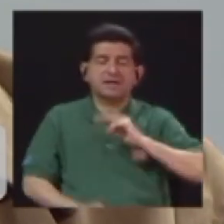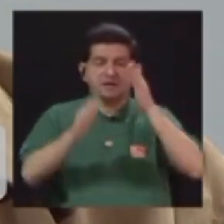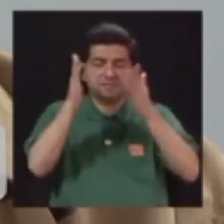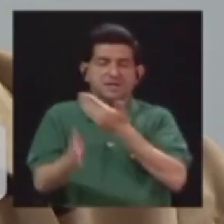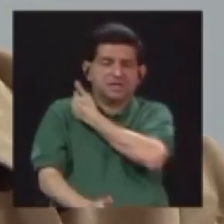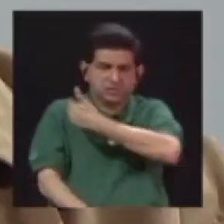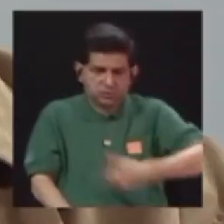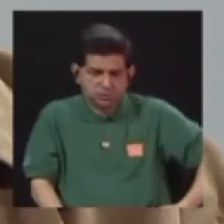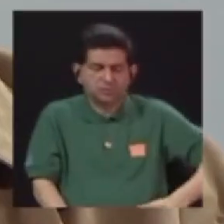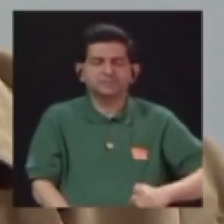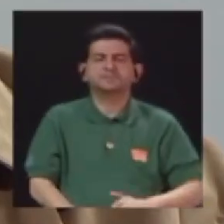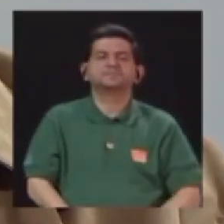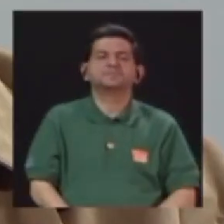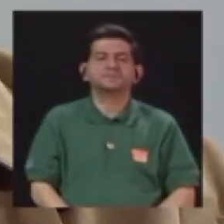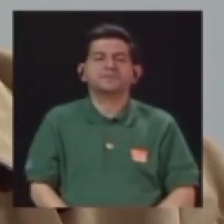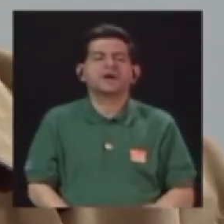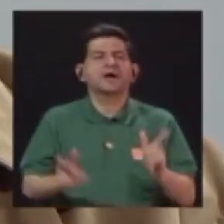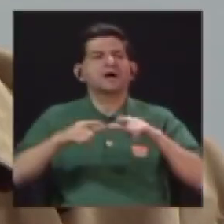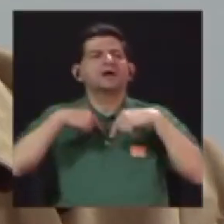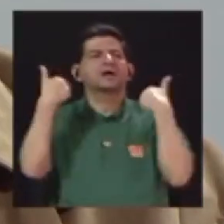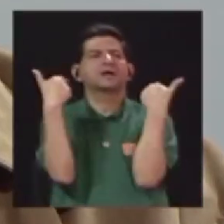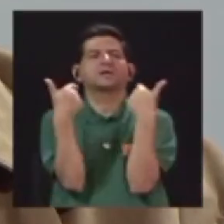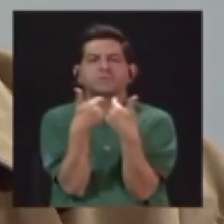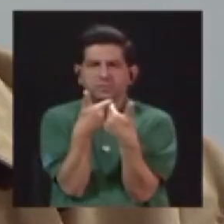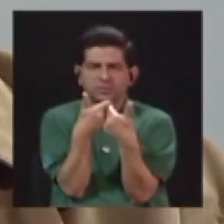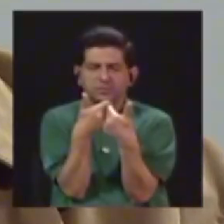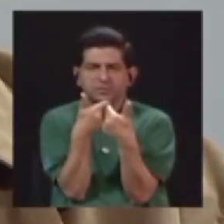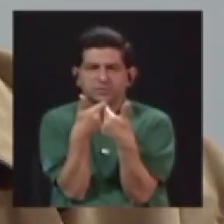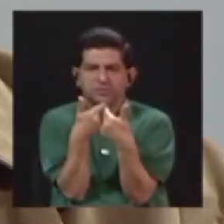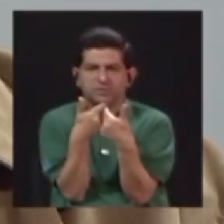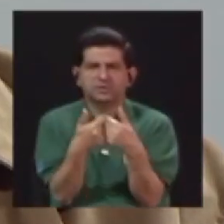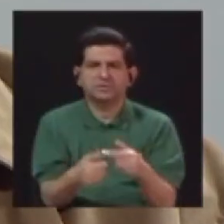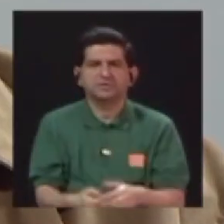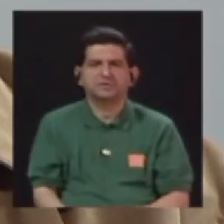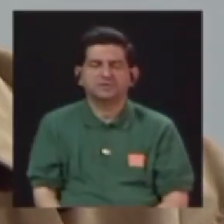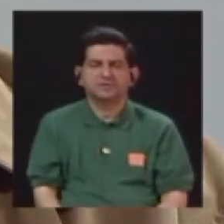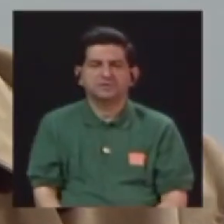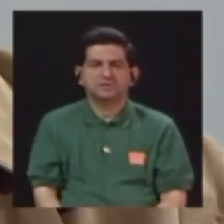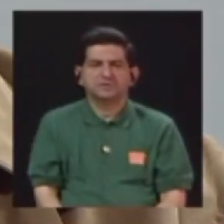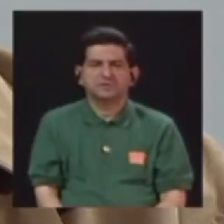¿verdad? Era un grupo